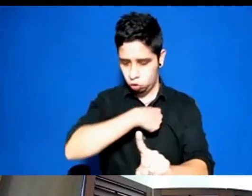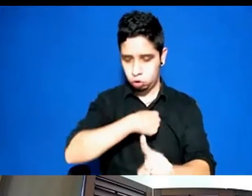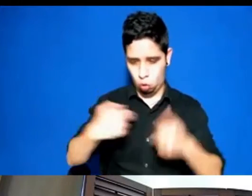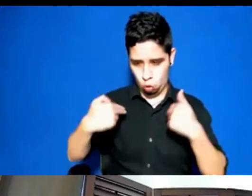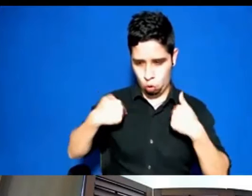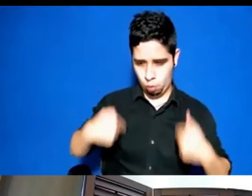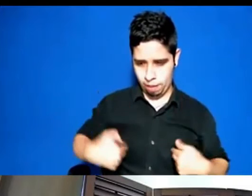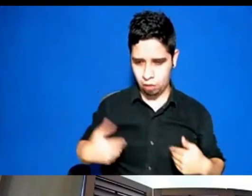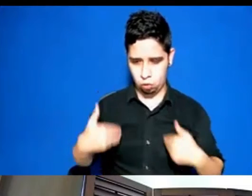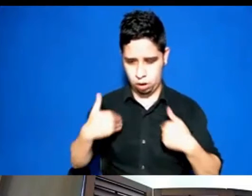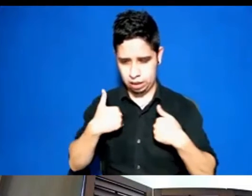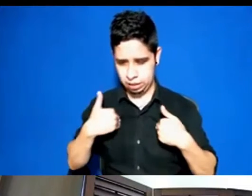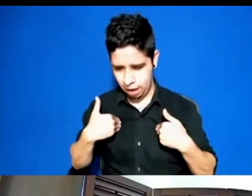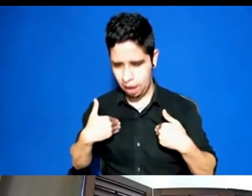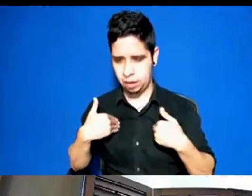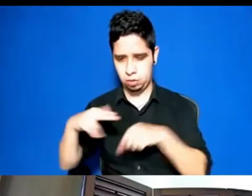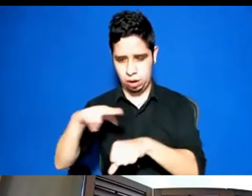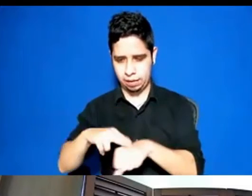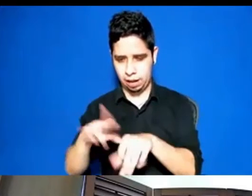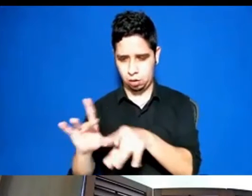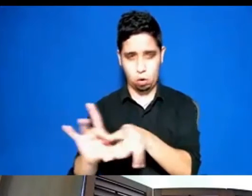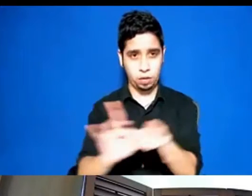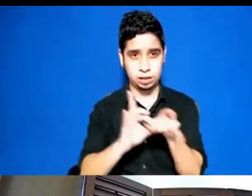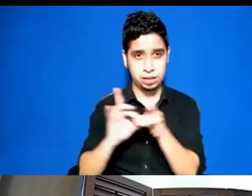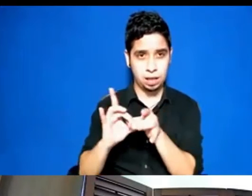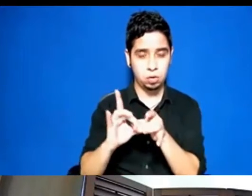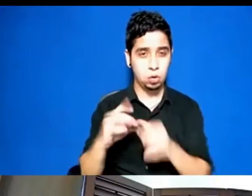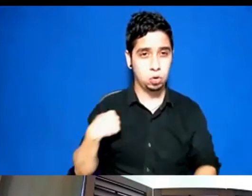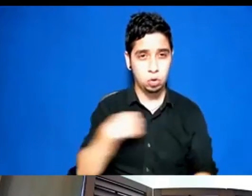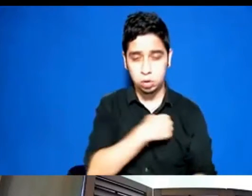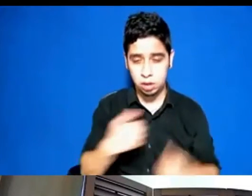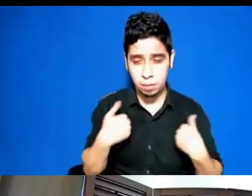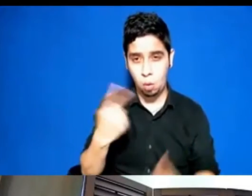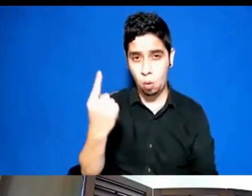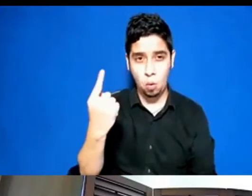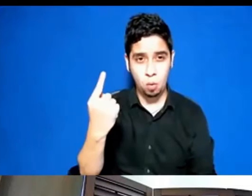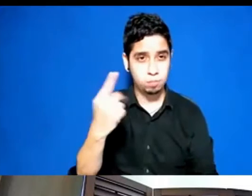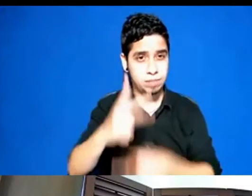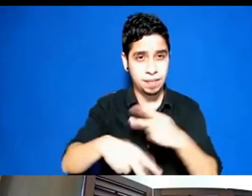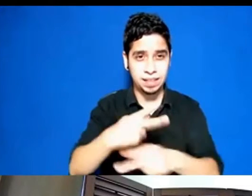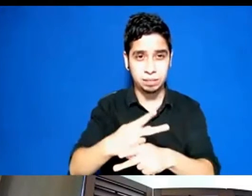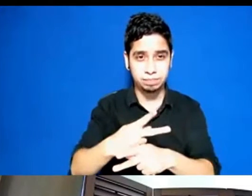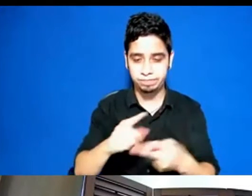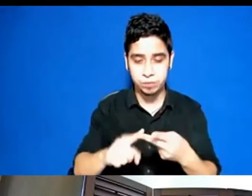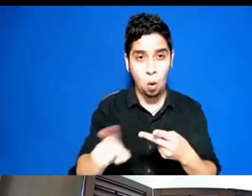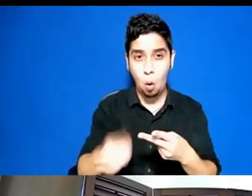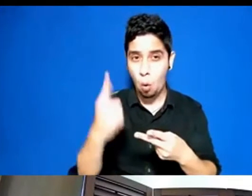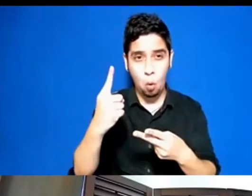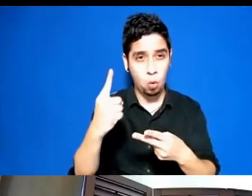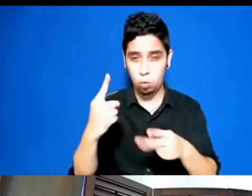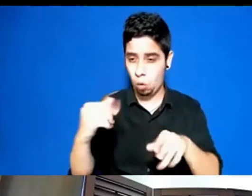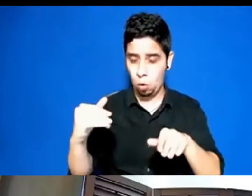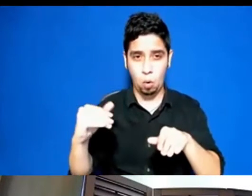lo vemos ahora mismo. Hay un solo planeta, un solo océano,